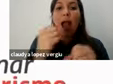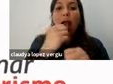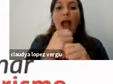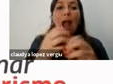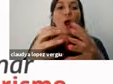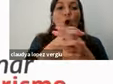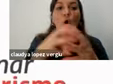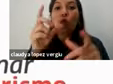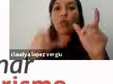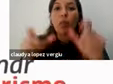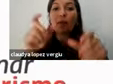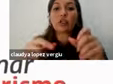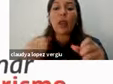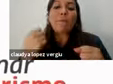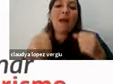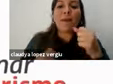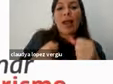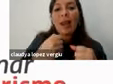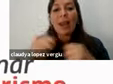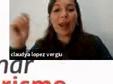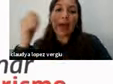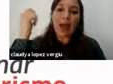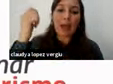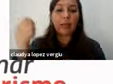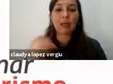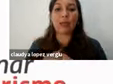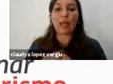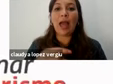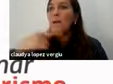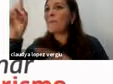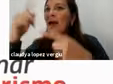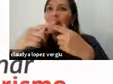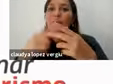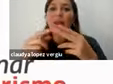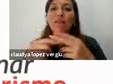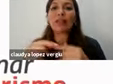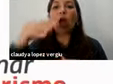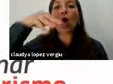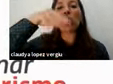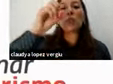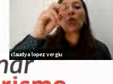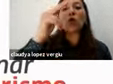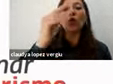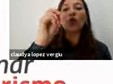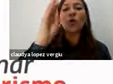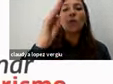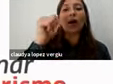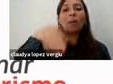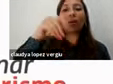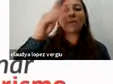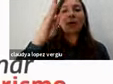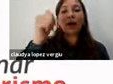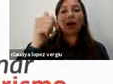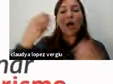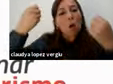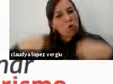puedan practicar la danza. Algunos se van en un concurso hasta Moyobamba, no tienen esa timidez, usan su